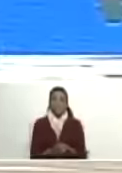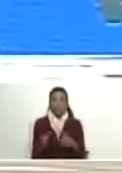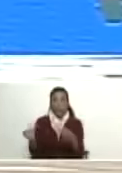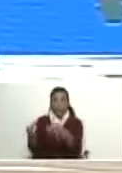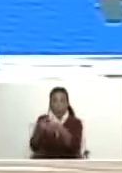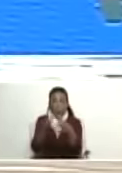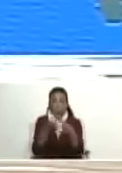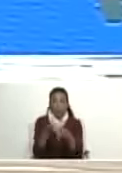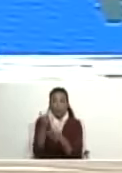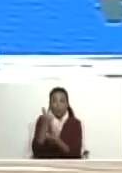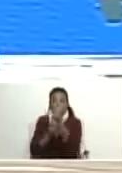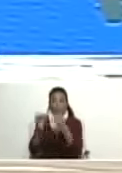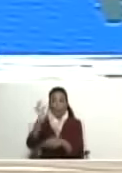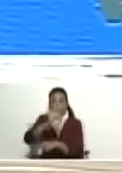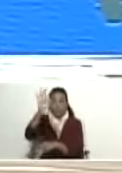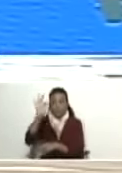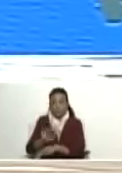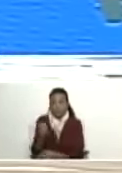sectores económicos,